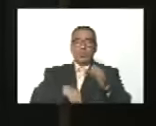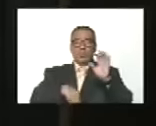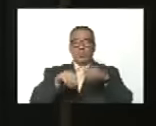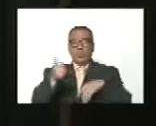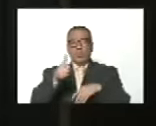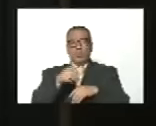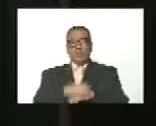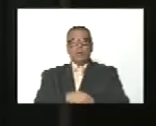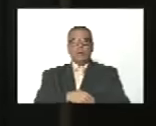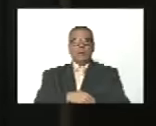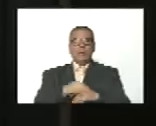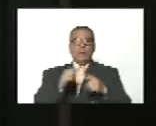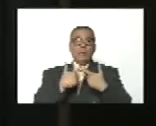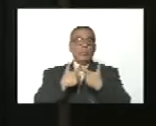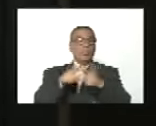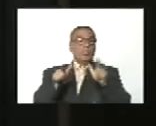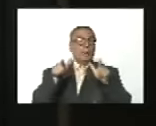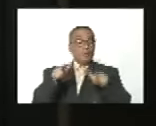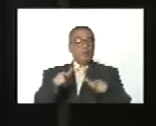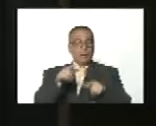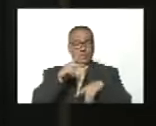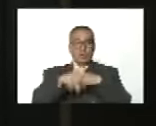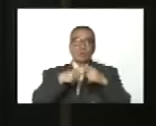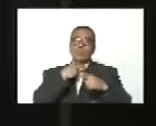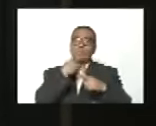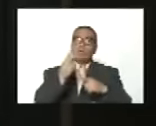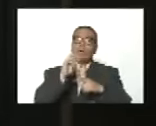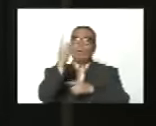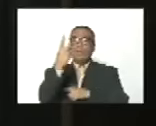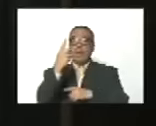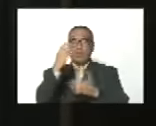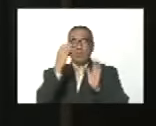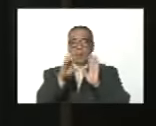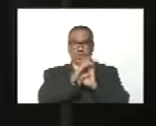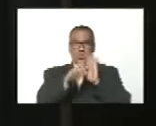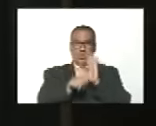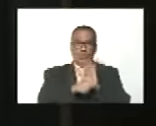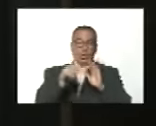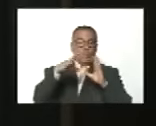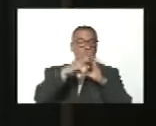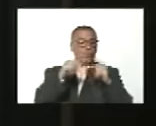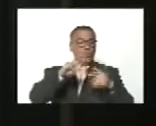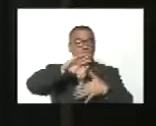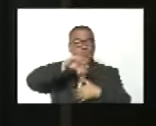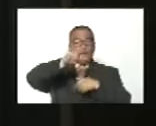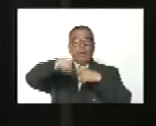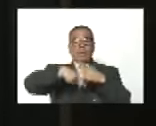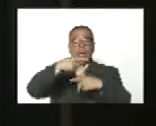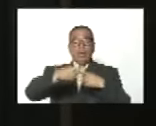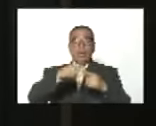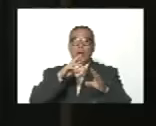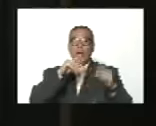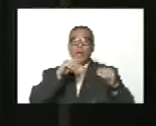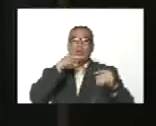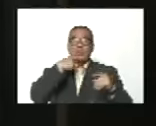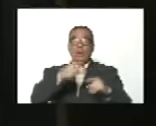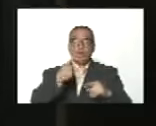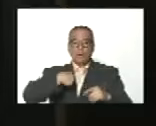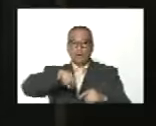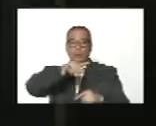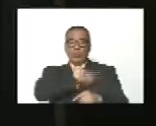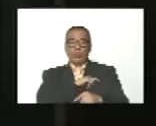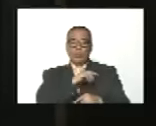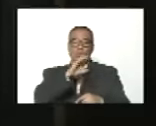1810, se declaró la independencia y se promulgó la primera constitución de toda la América hispana, que fue